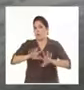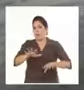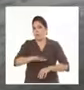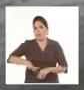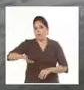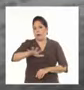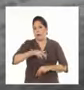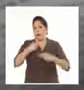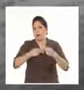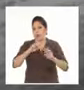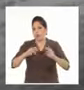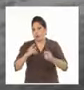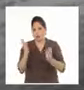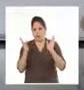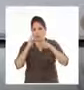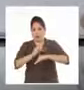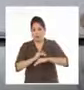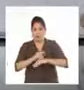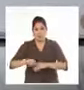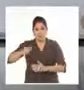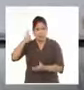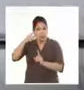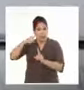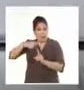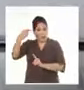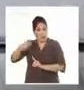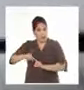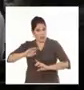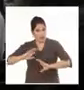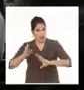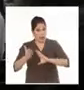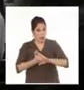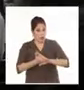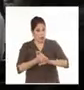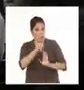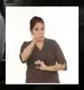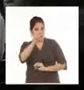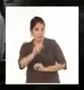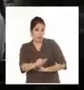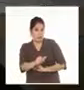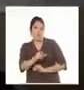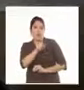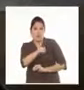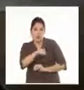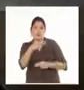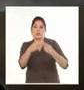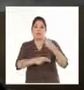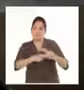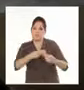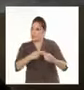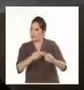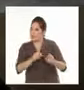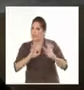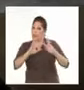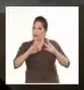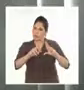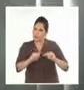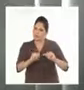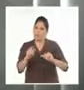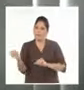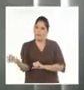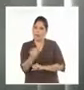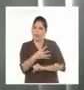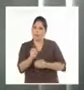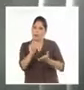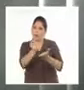el Tribunal Provincial de la Capital acordó sancionar a los acusados como autores directos de un delito de falsificación